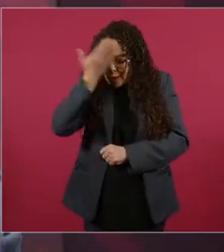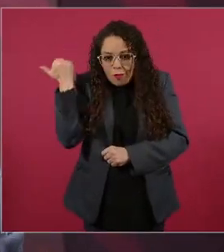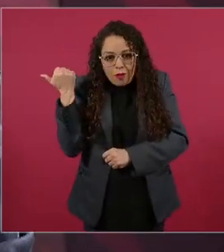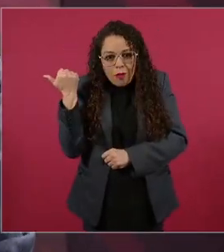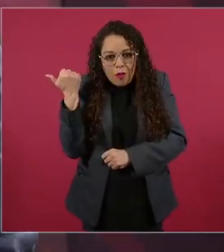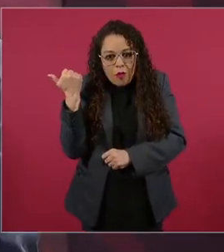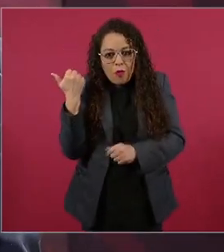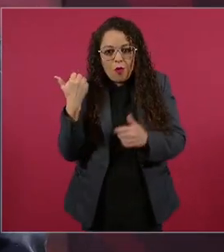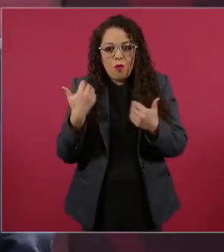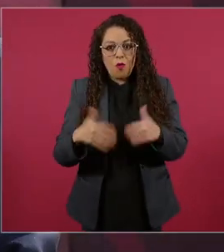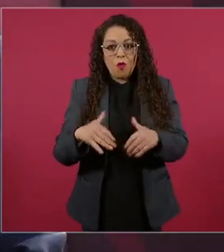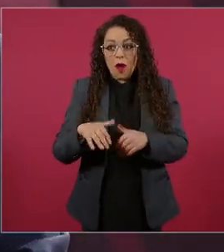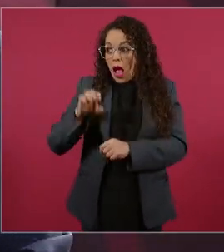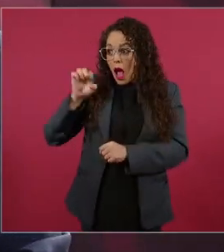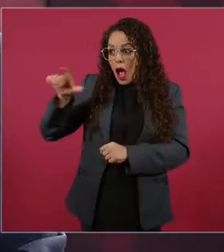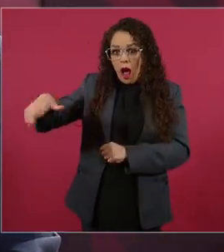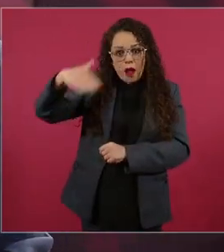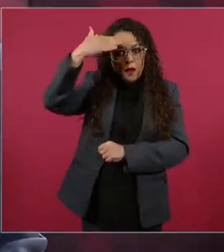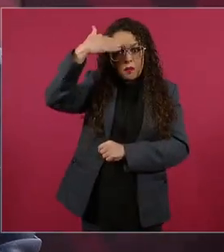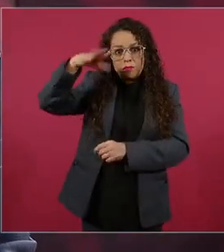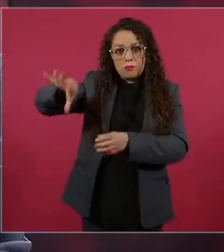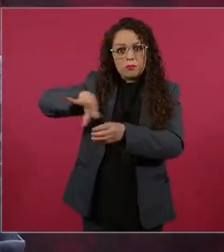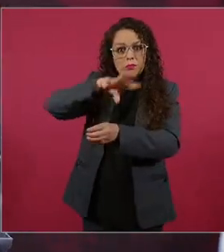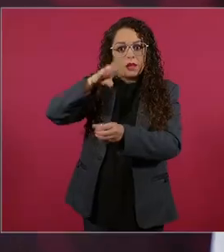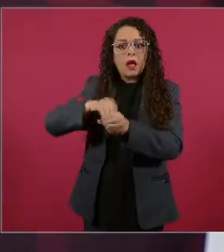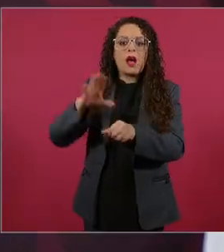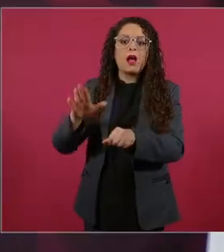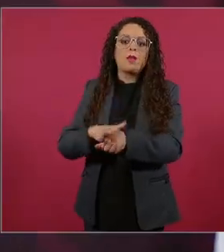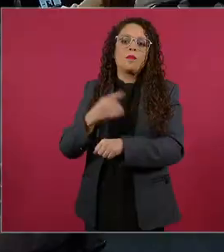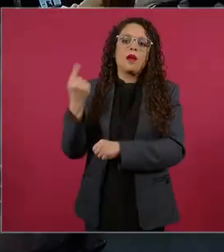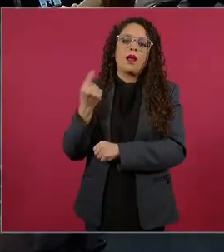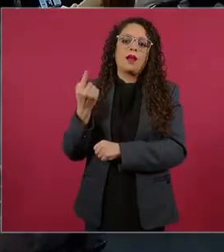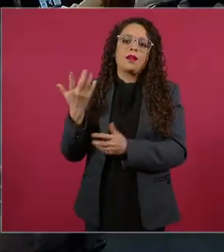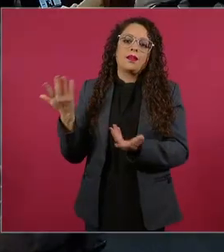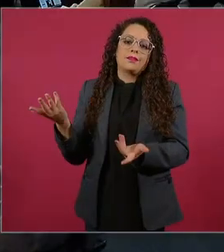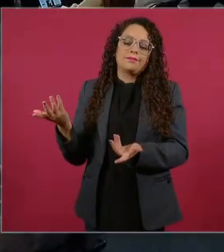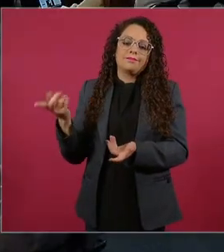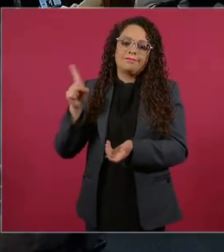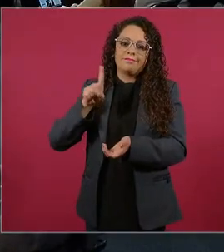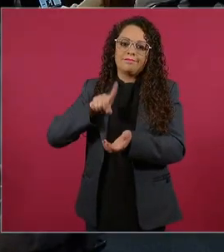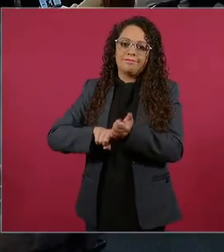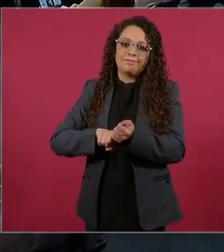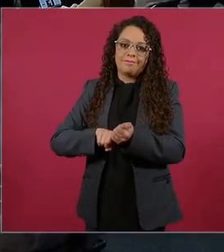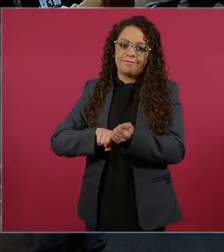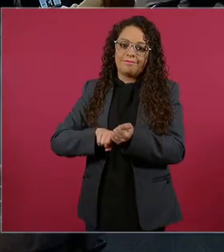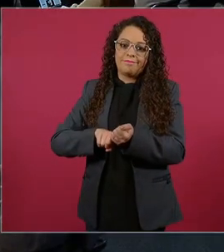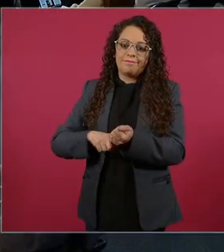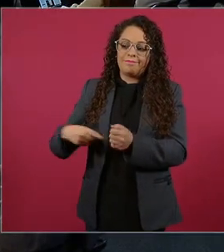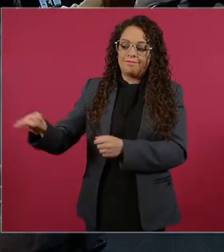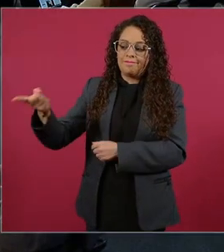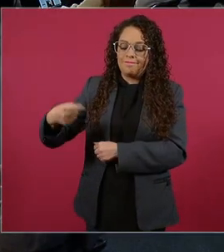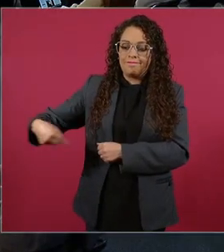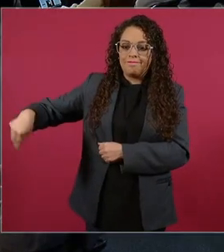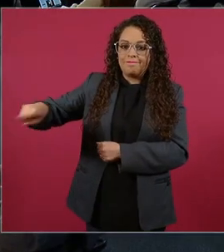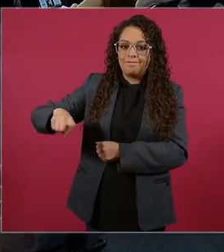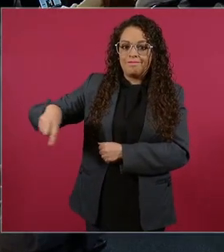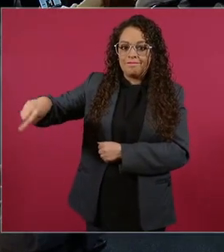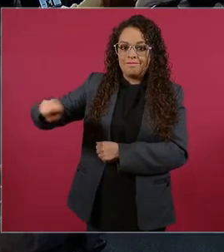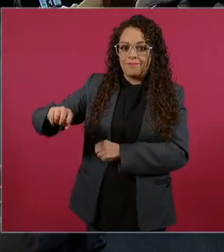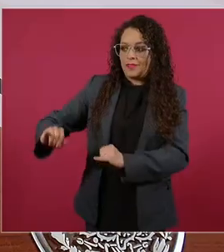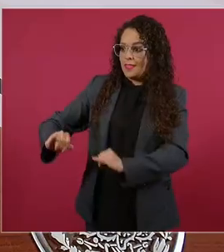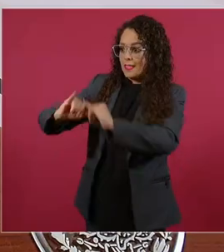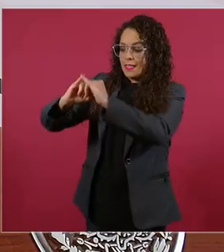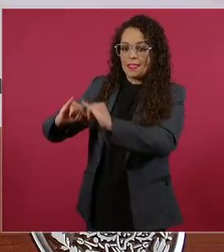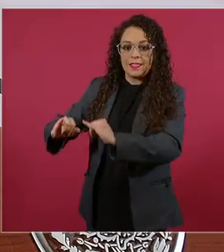Él ya tenía información, porque como se mueven en los sótanos, ¿no?, de las